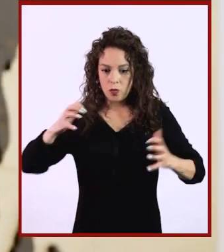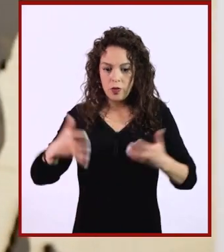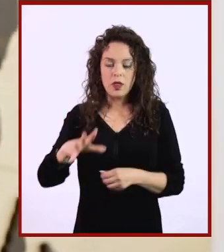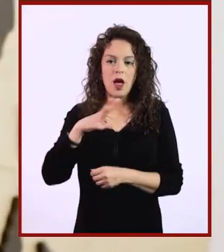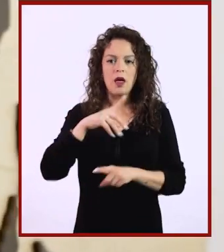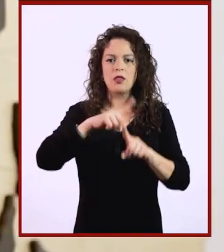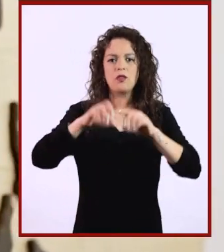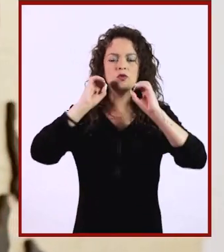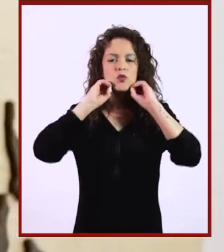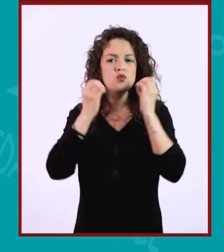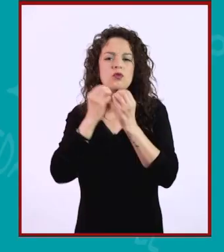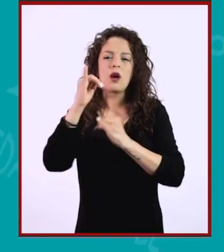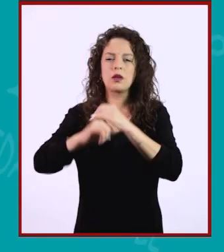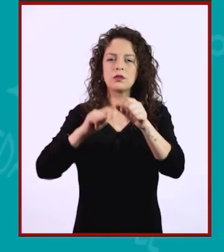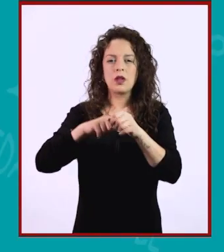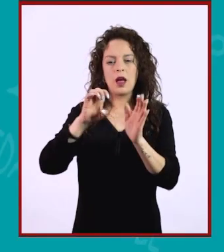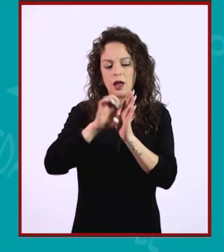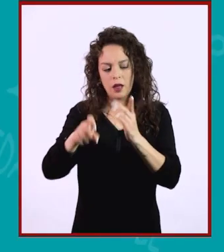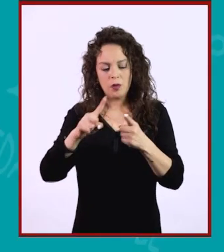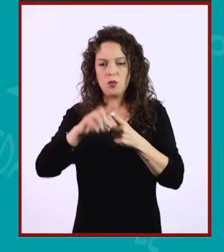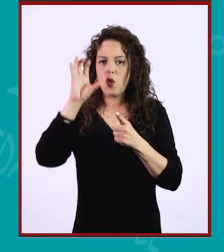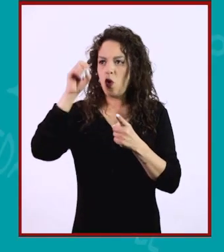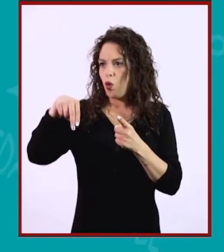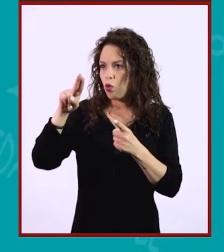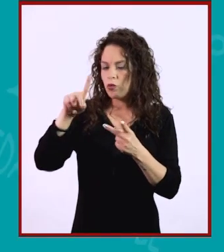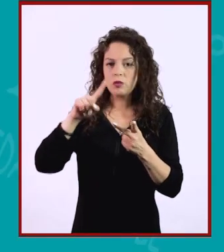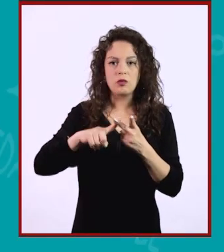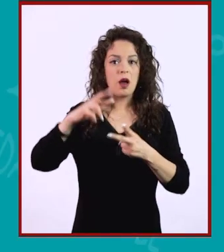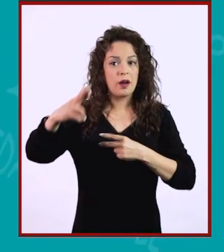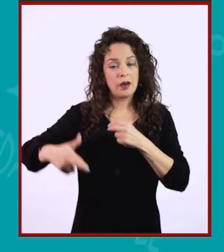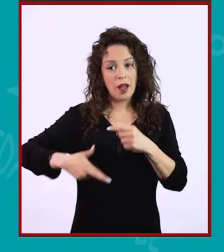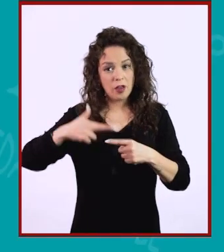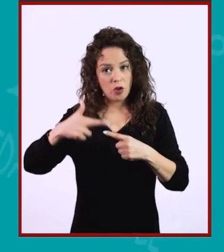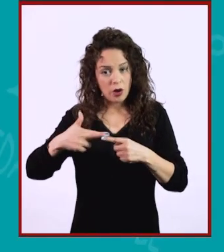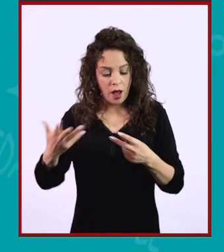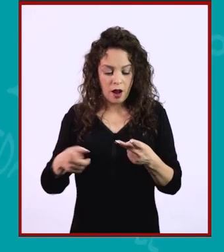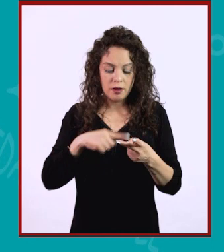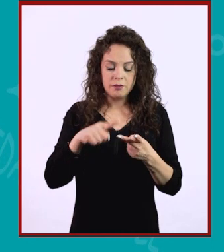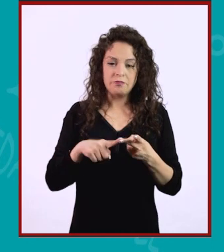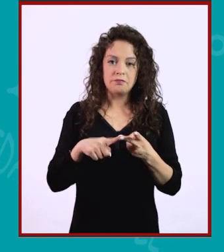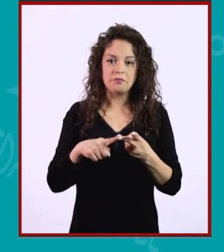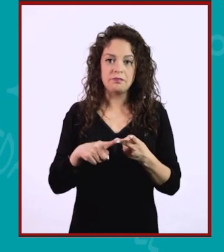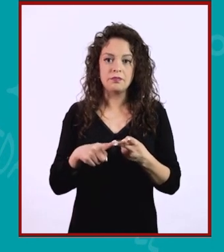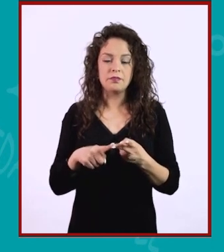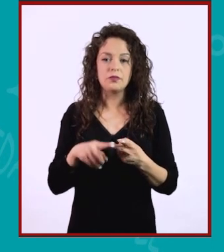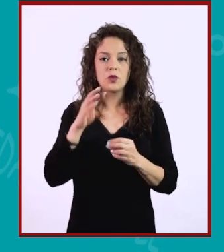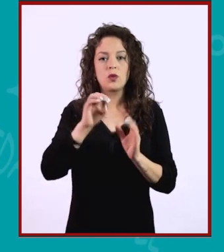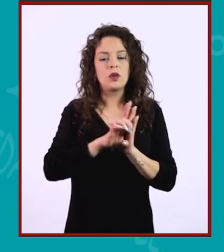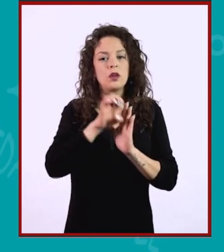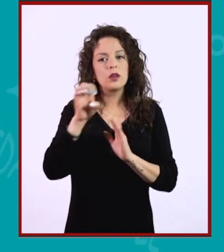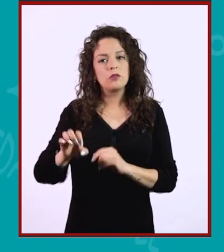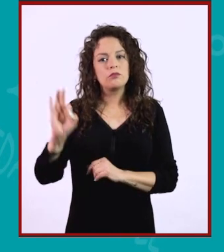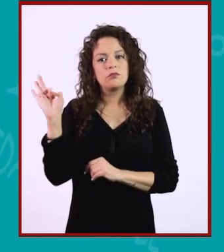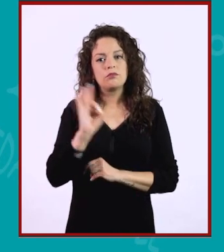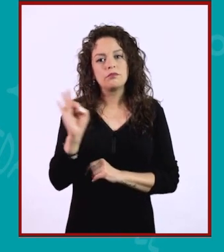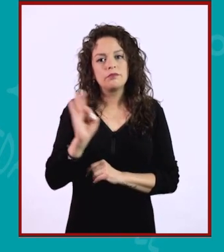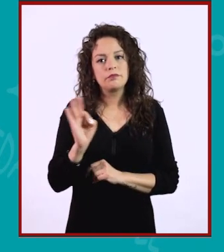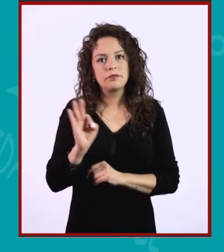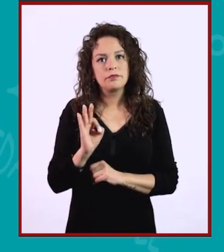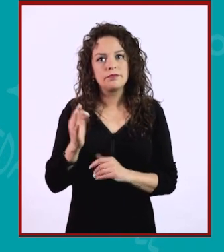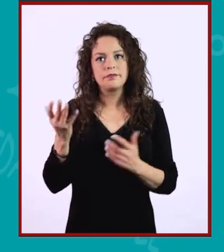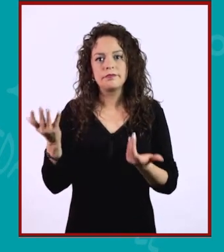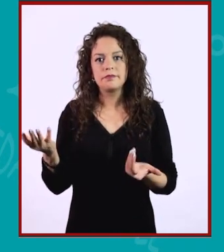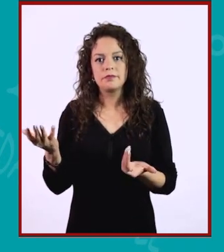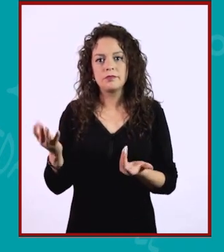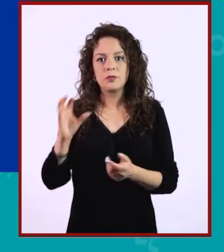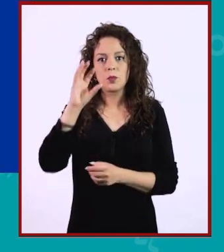organizaciones internacionales como la ONU, organizaciones regionales, ¿no? Como por ejemplo, tal vez, no sé, la Organización de